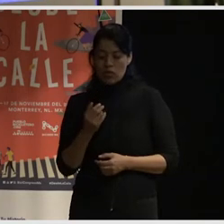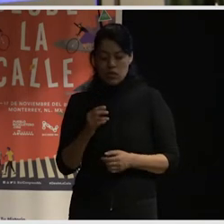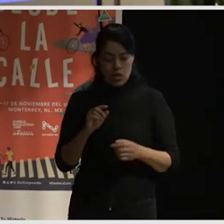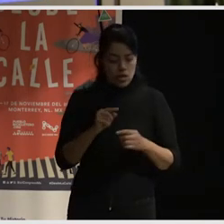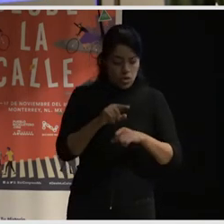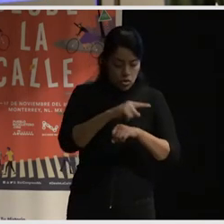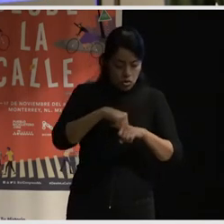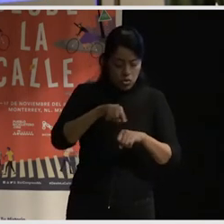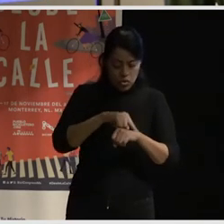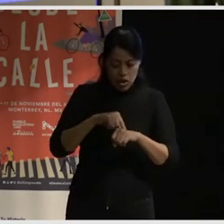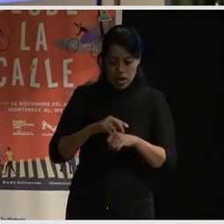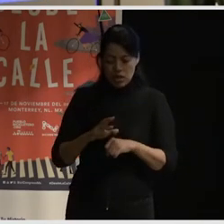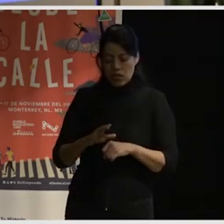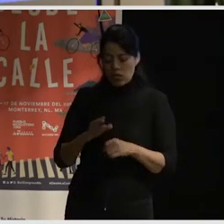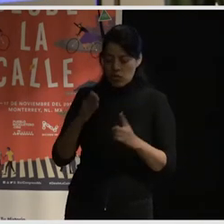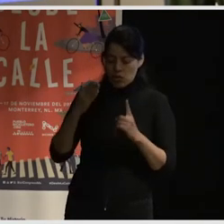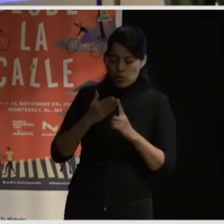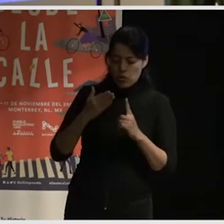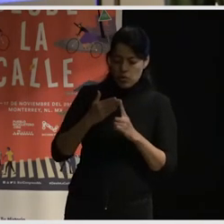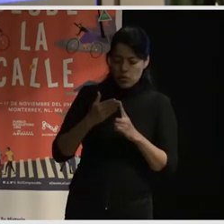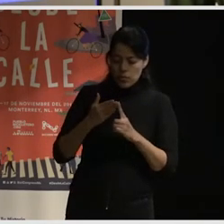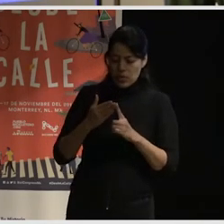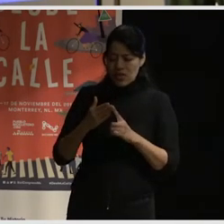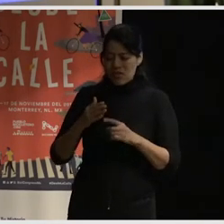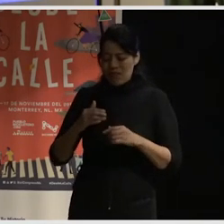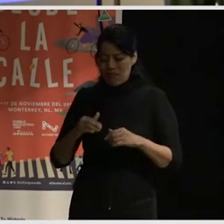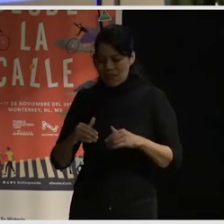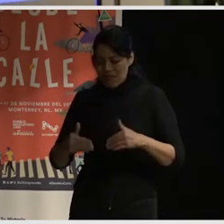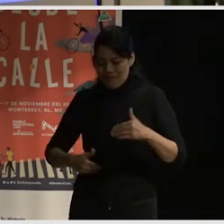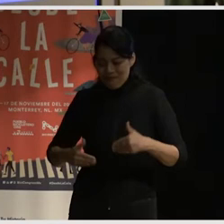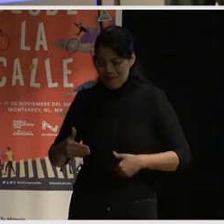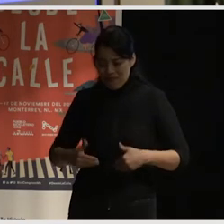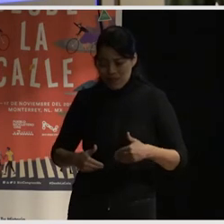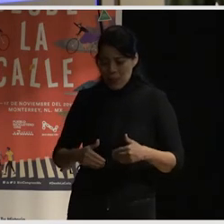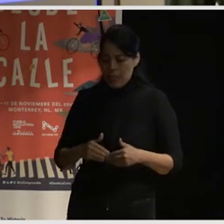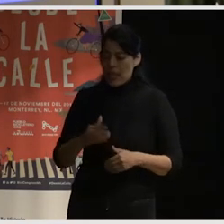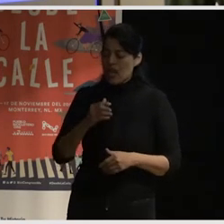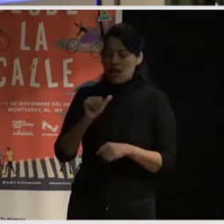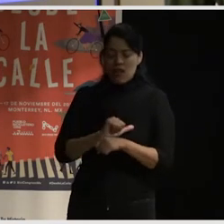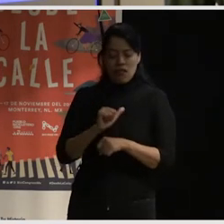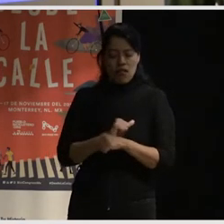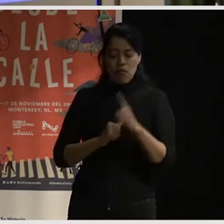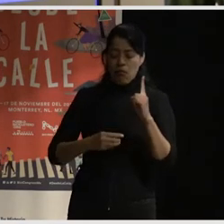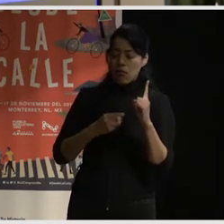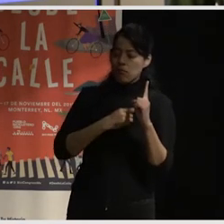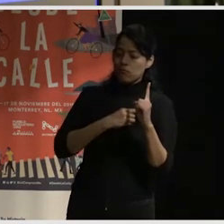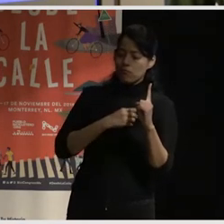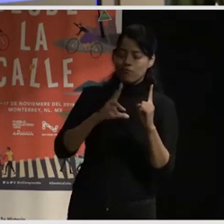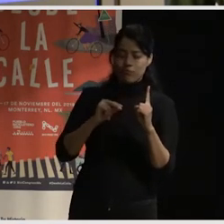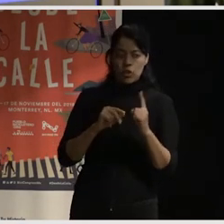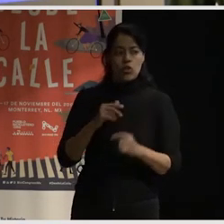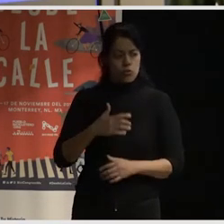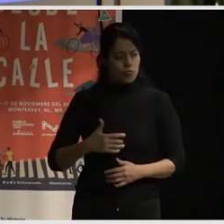horarios como para con el objetivo de hacer incómodo usar el auto individualmente sí entiendo tu